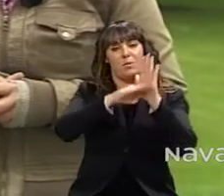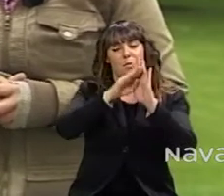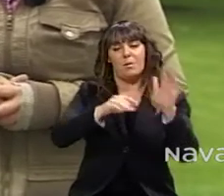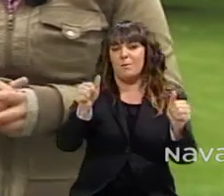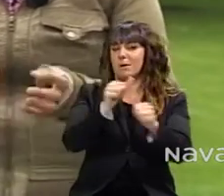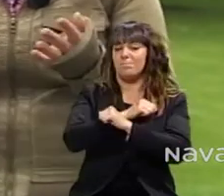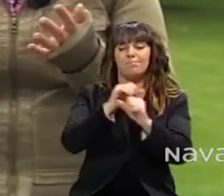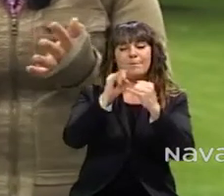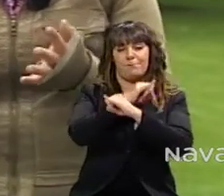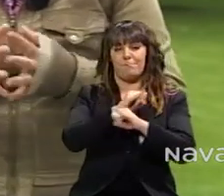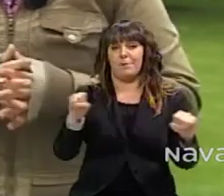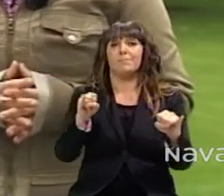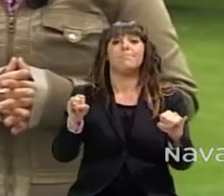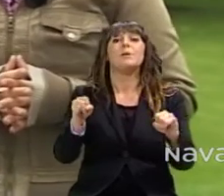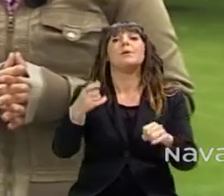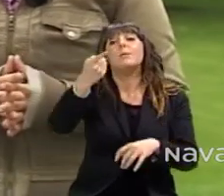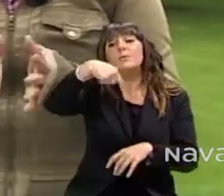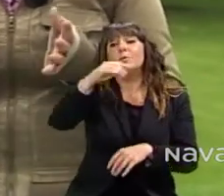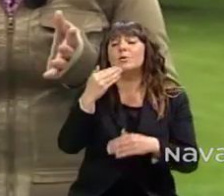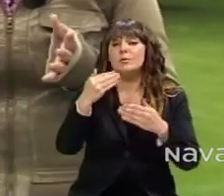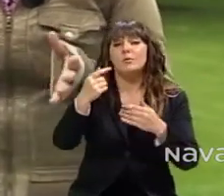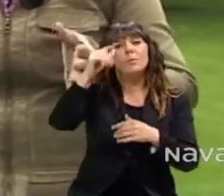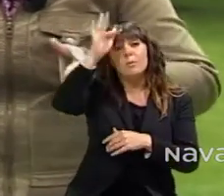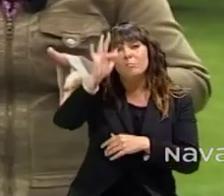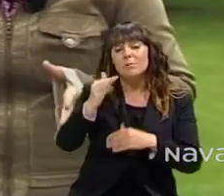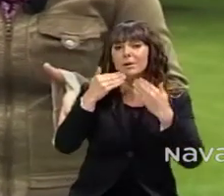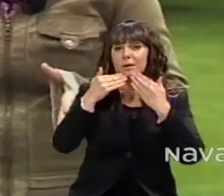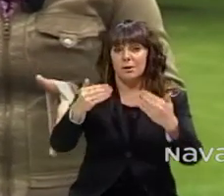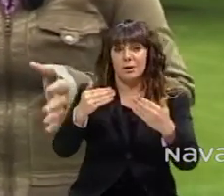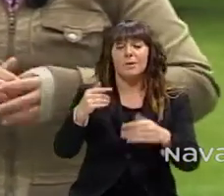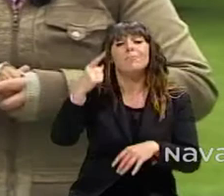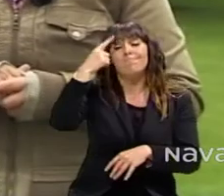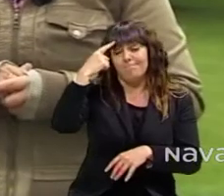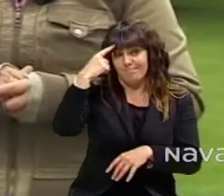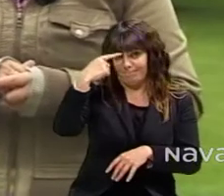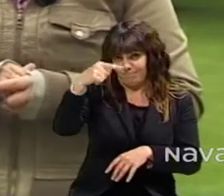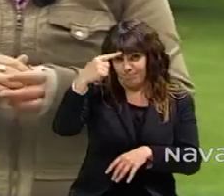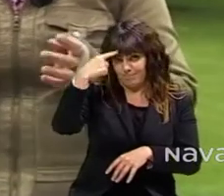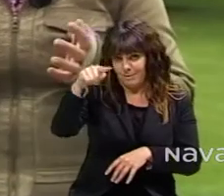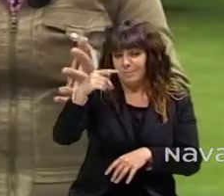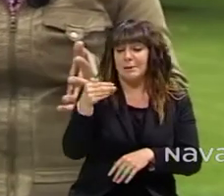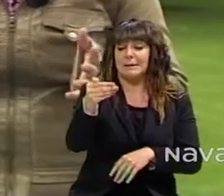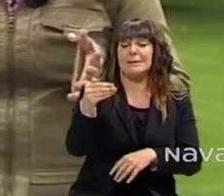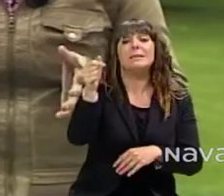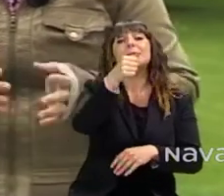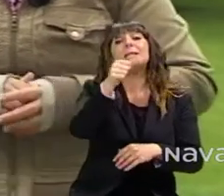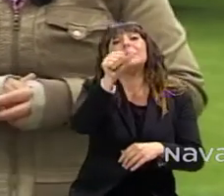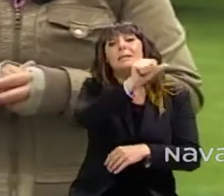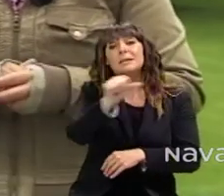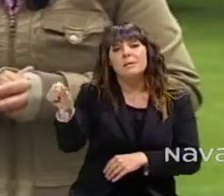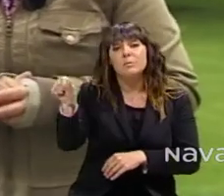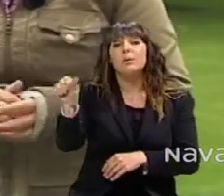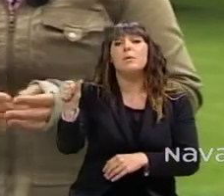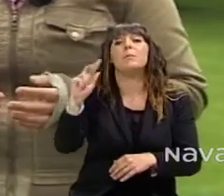por habernos acompañado al otro lado del televisor Y recordad que tenemos una cita aquí en esta casa dentro de tan solo 7 días,